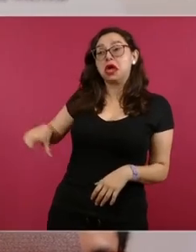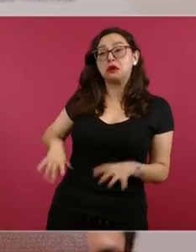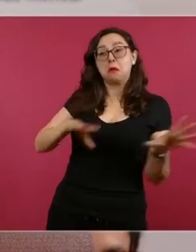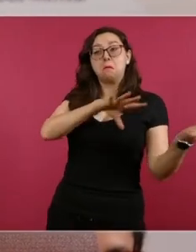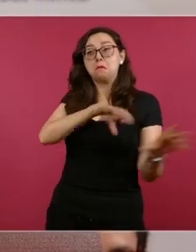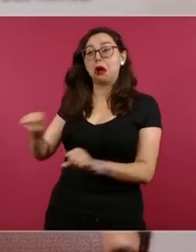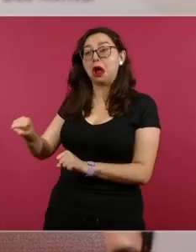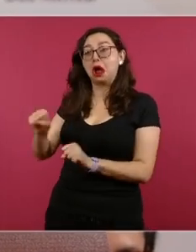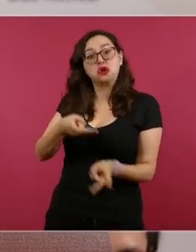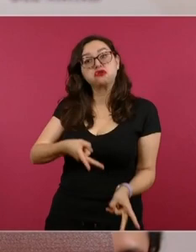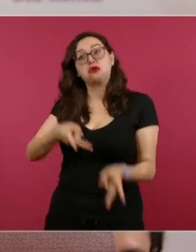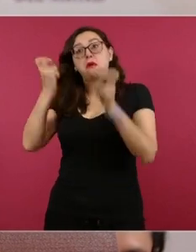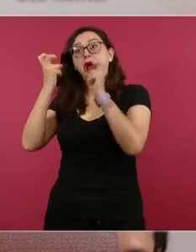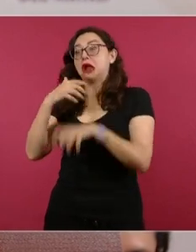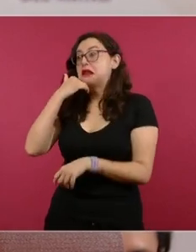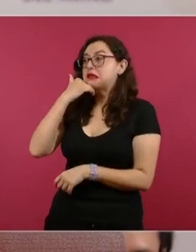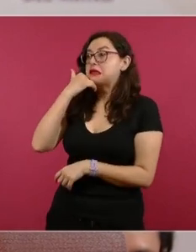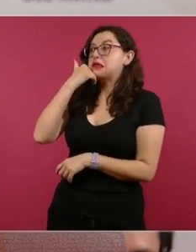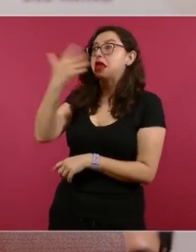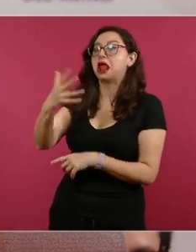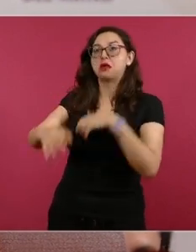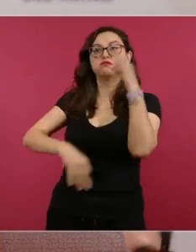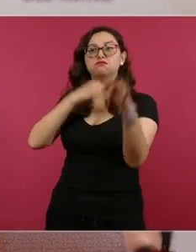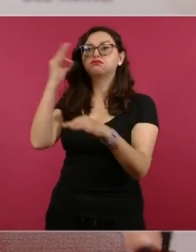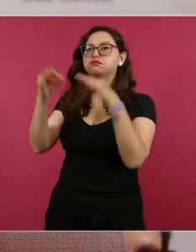que nos queremos robar las Afores.